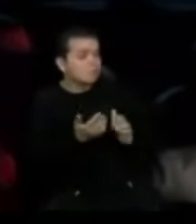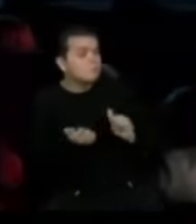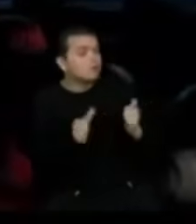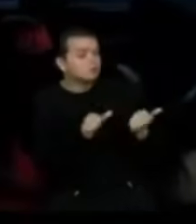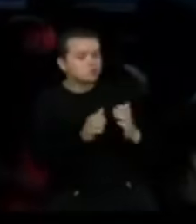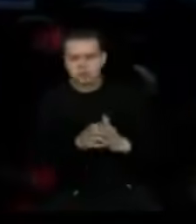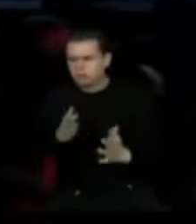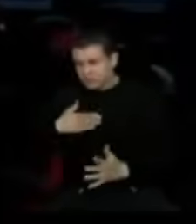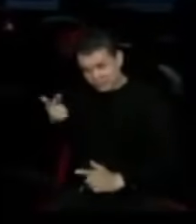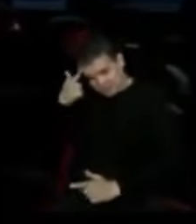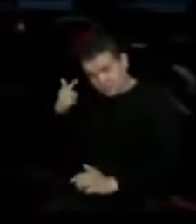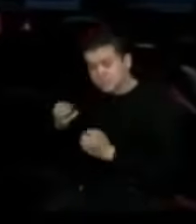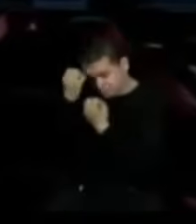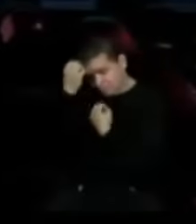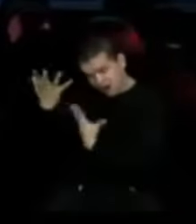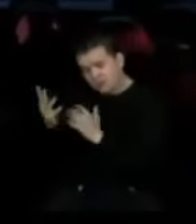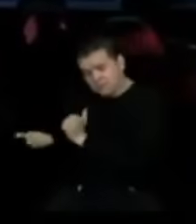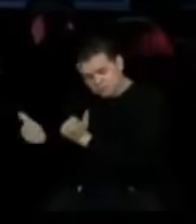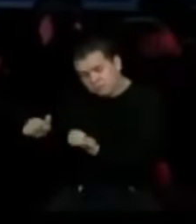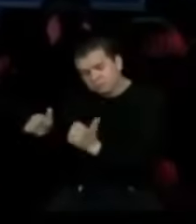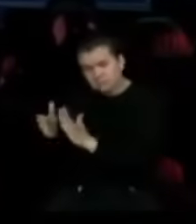crees, tú le vas a obedecer.